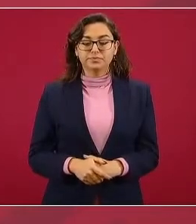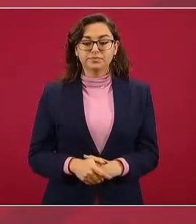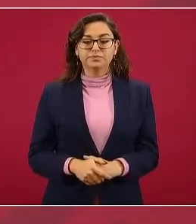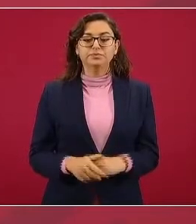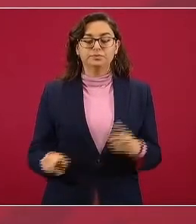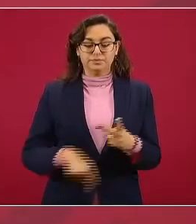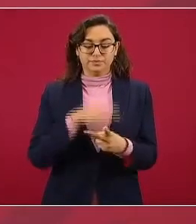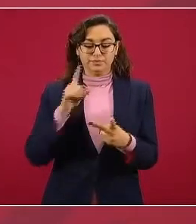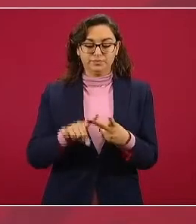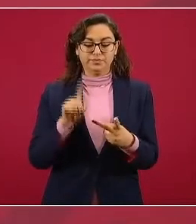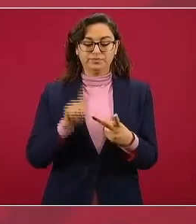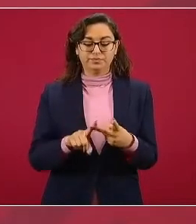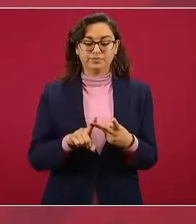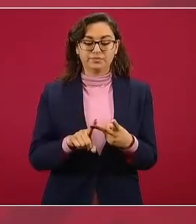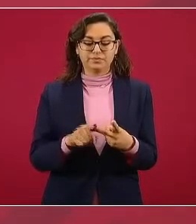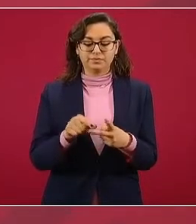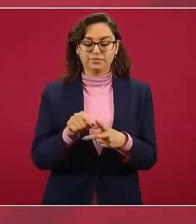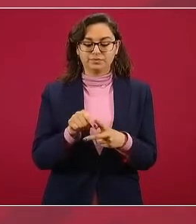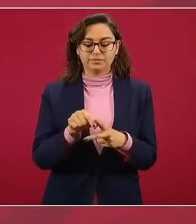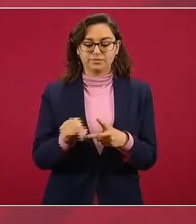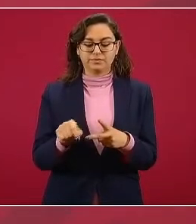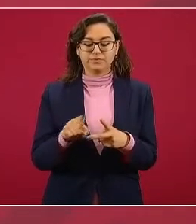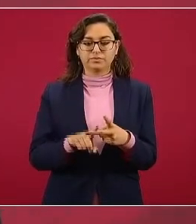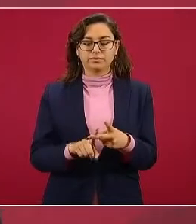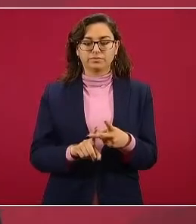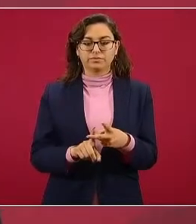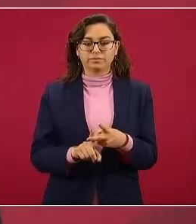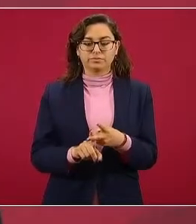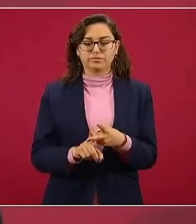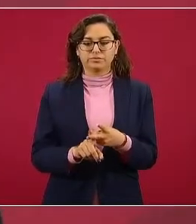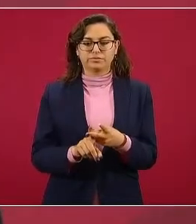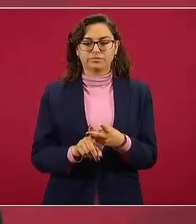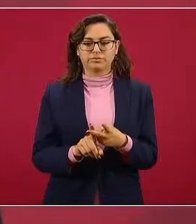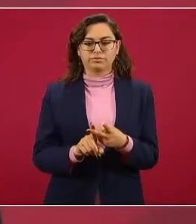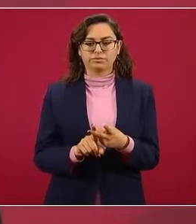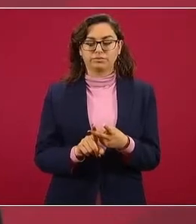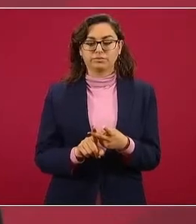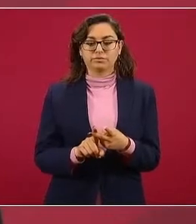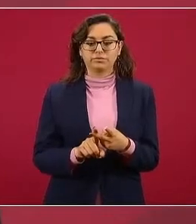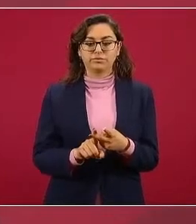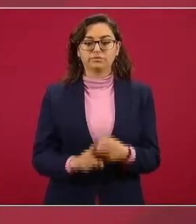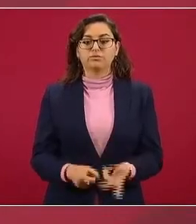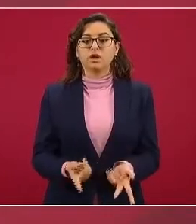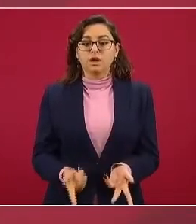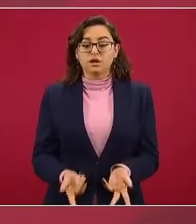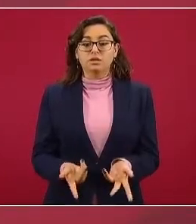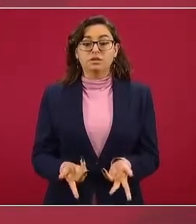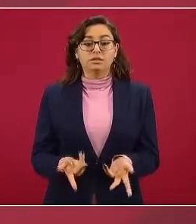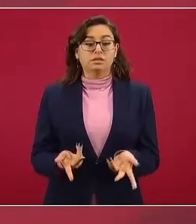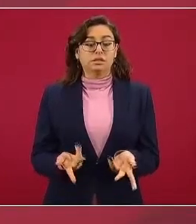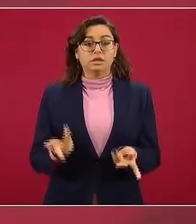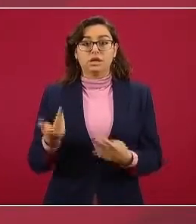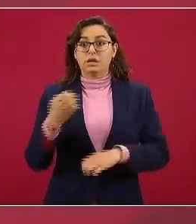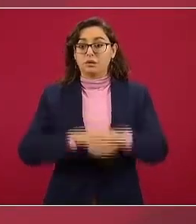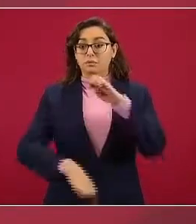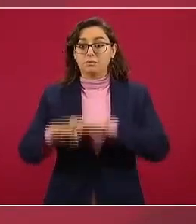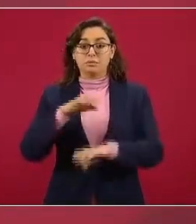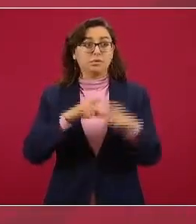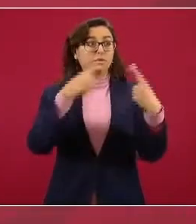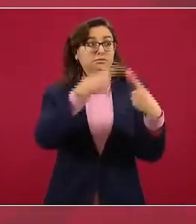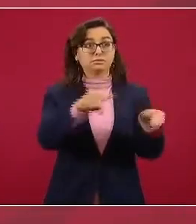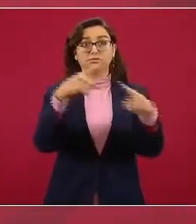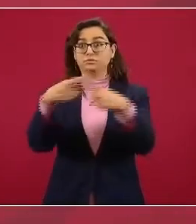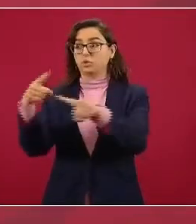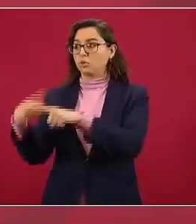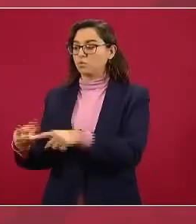Decirle en segundo lugar que hemos tenido muchas grandes personalidades que no son del